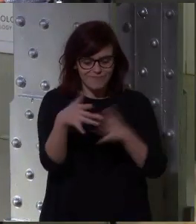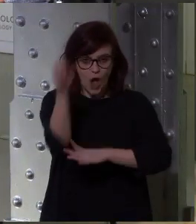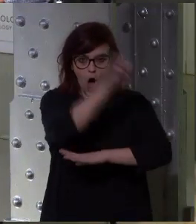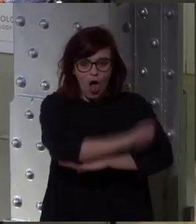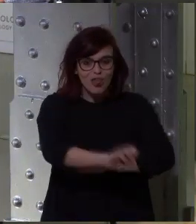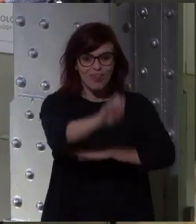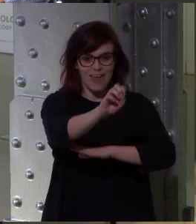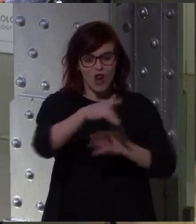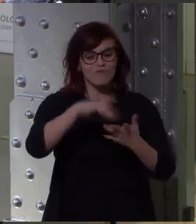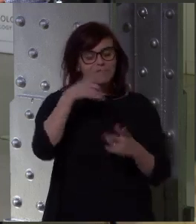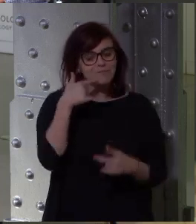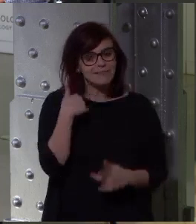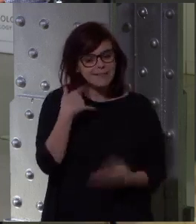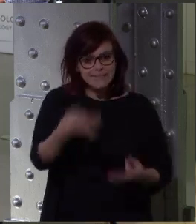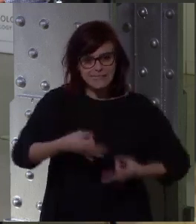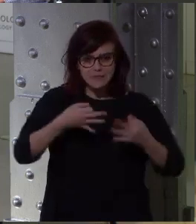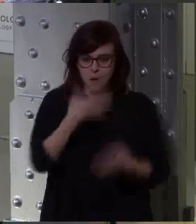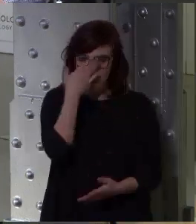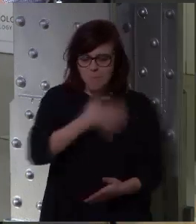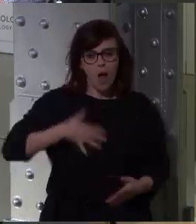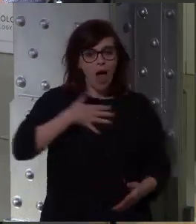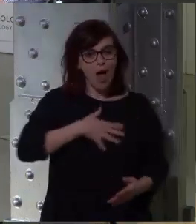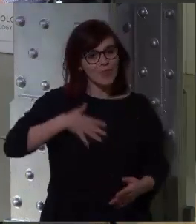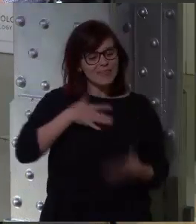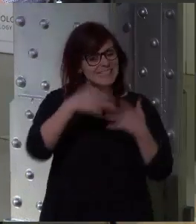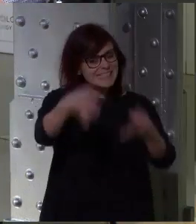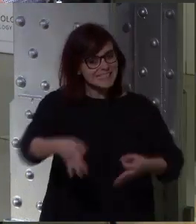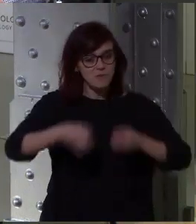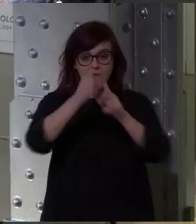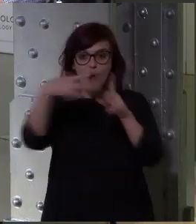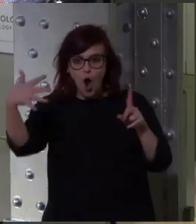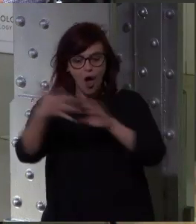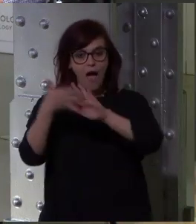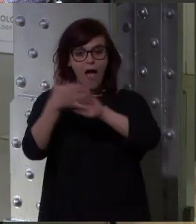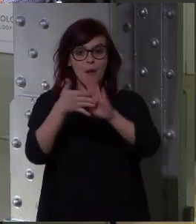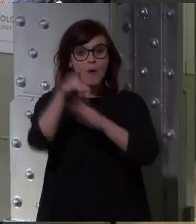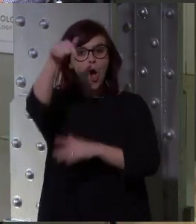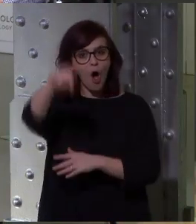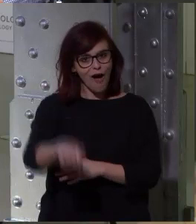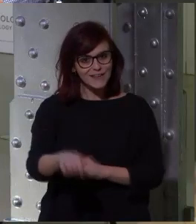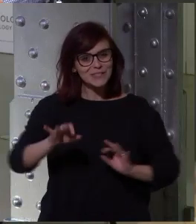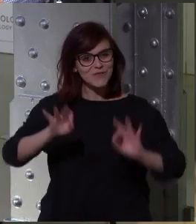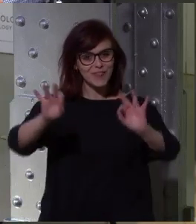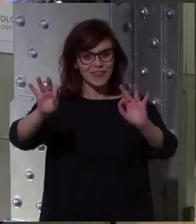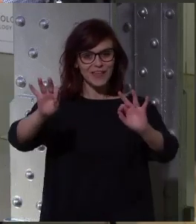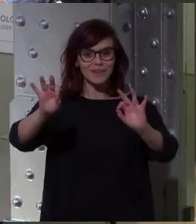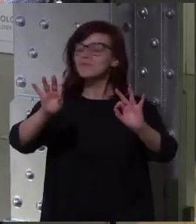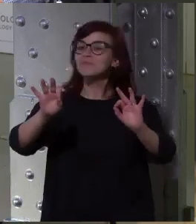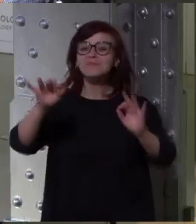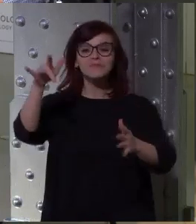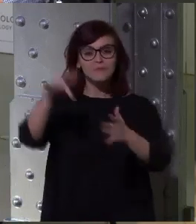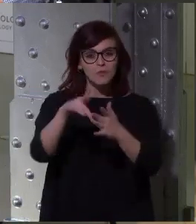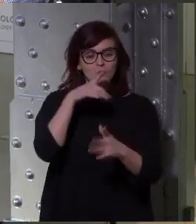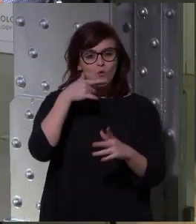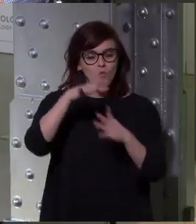océanos y para mí siempre es un placer hablar de océanos en cualquier foro, pero muy especialmente pues